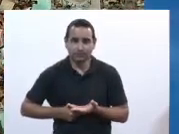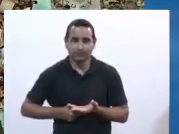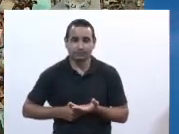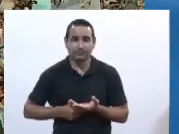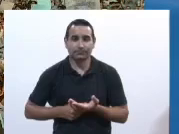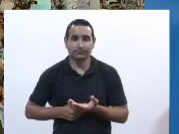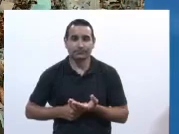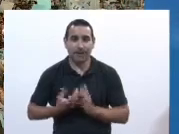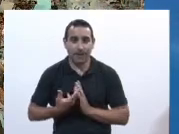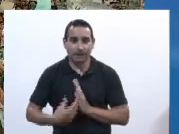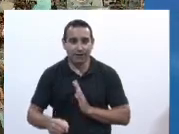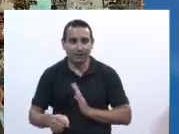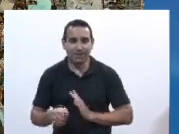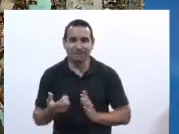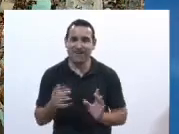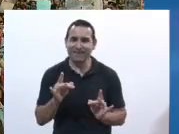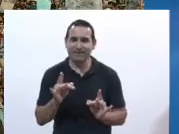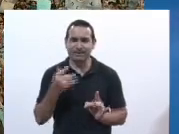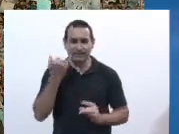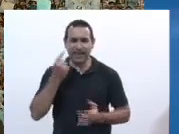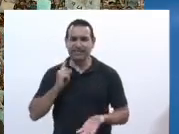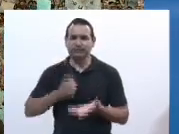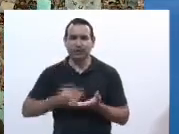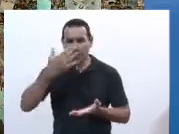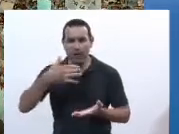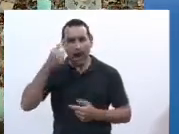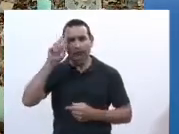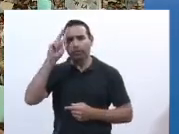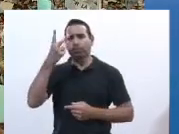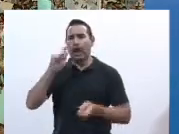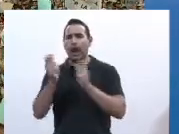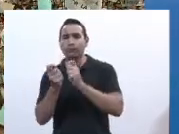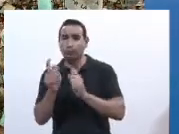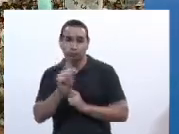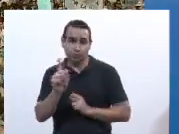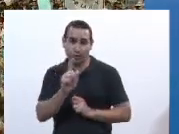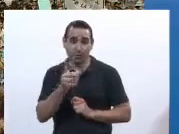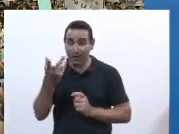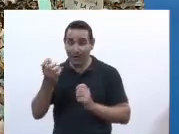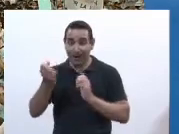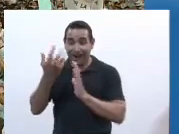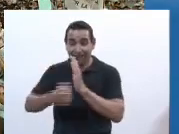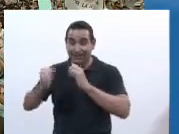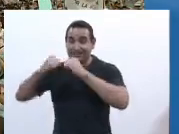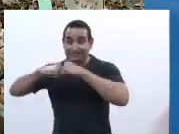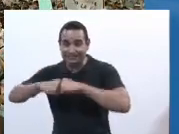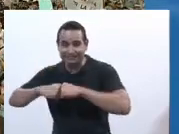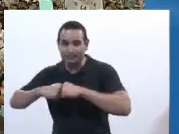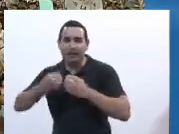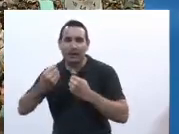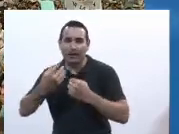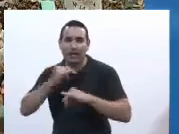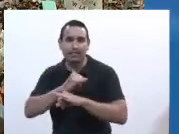es difícil que la cambie y que la clandestinidad, sobre todo, lo que hace es evitar que se informe para